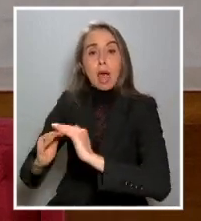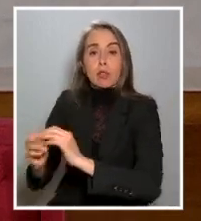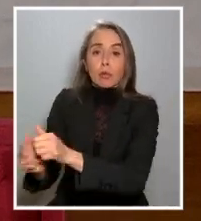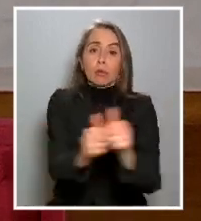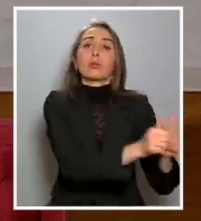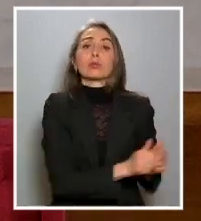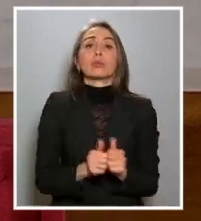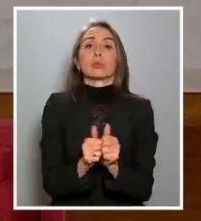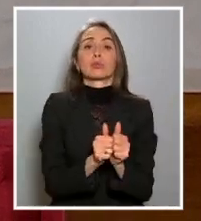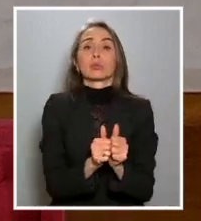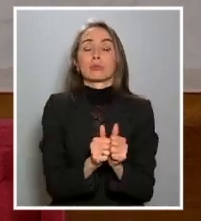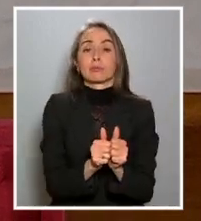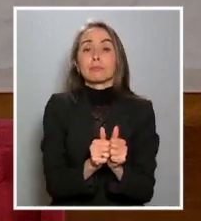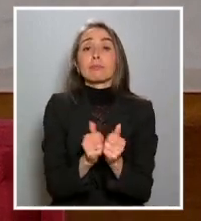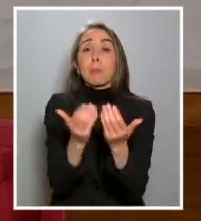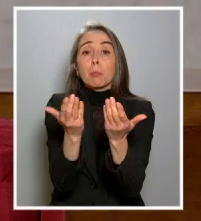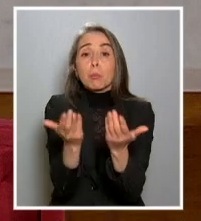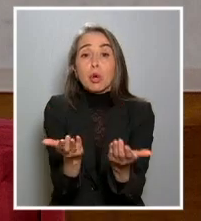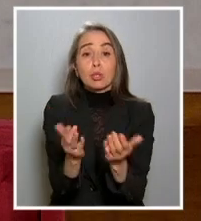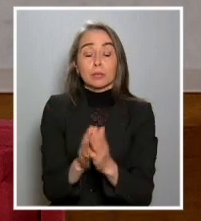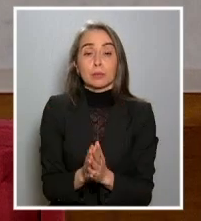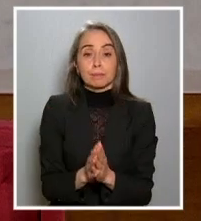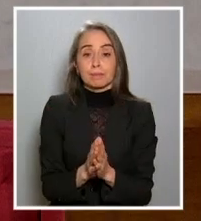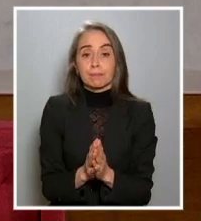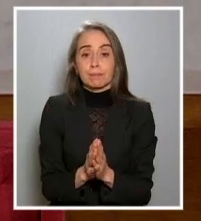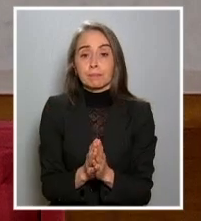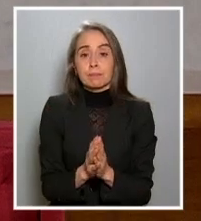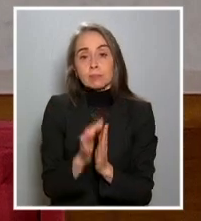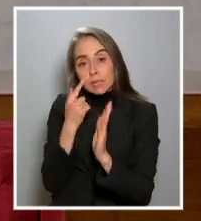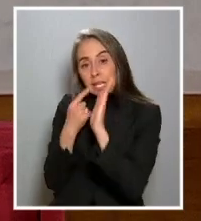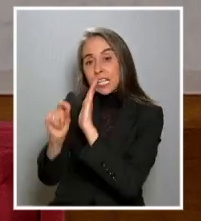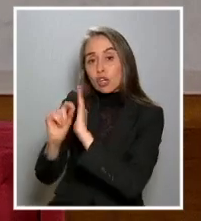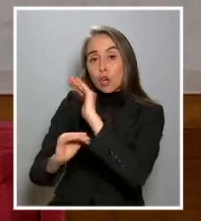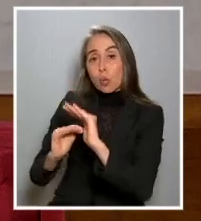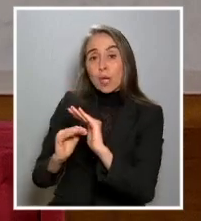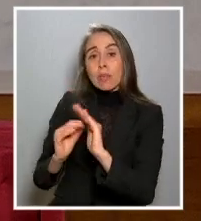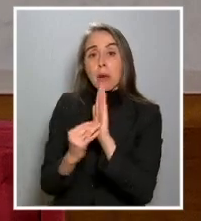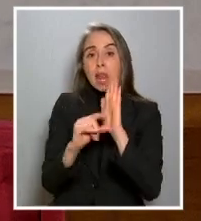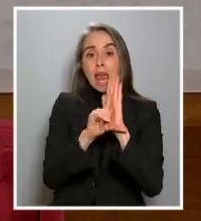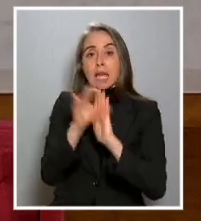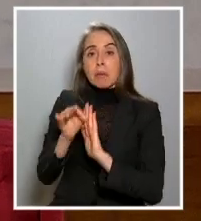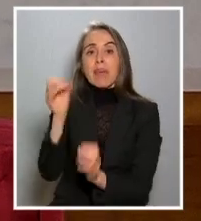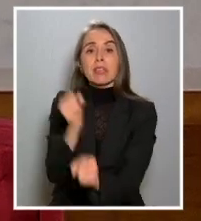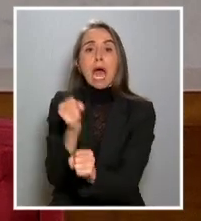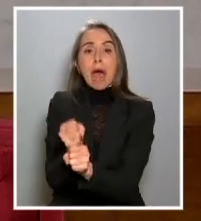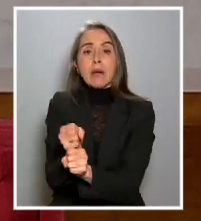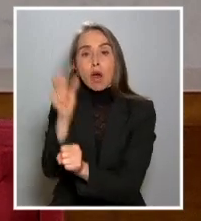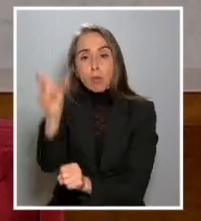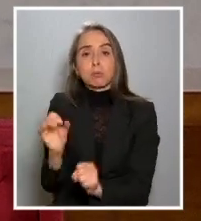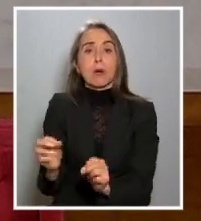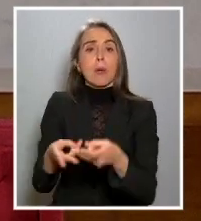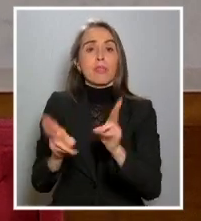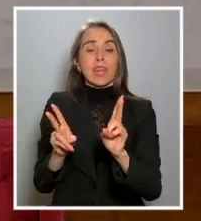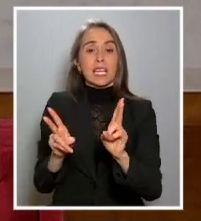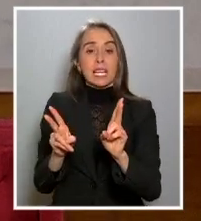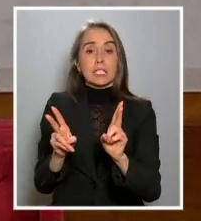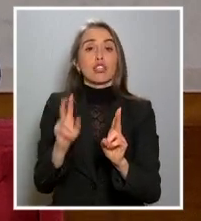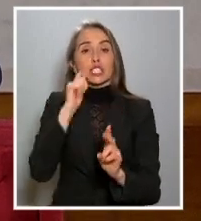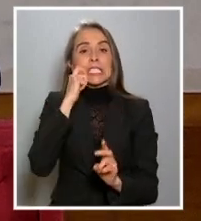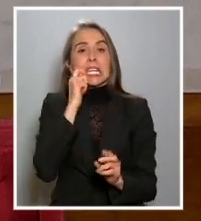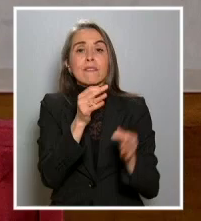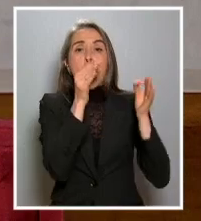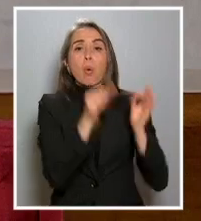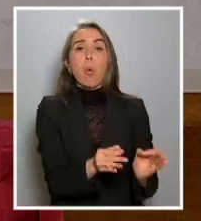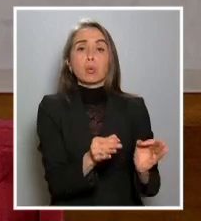colectiva. Por eso, reconocer el cuidado como un trabajo y un derecho es tanto un acto de